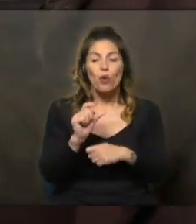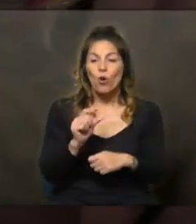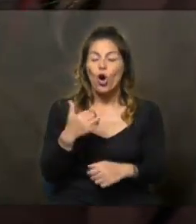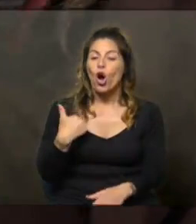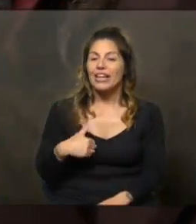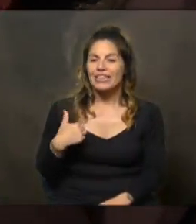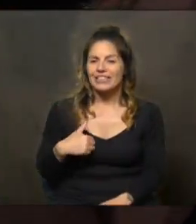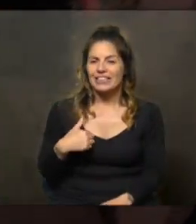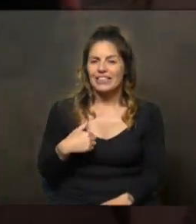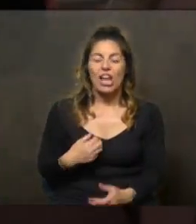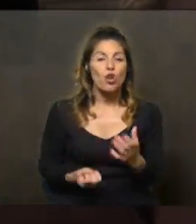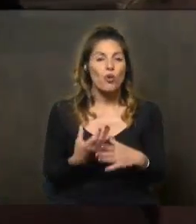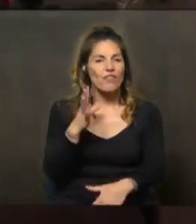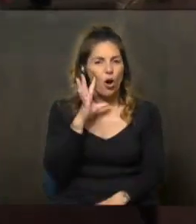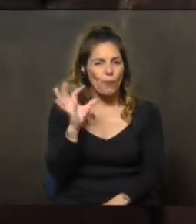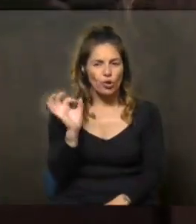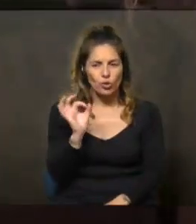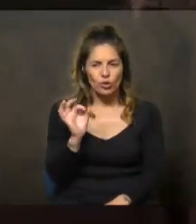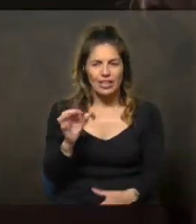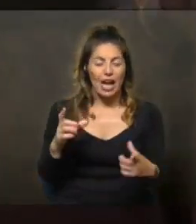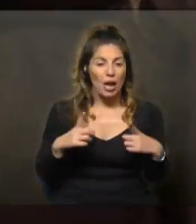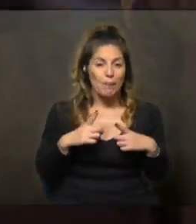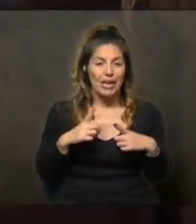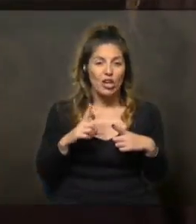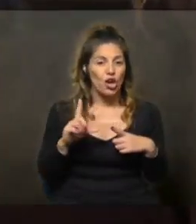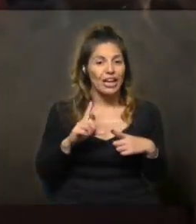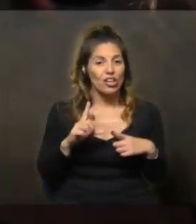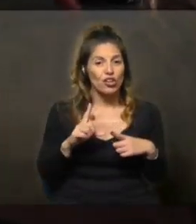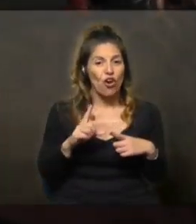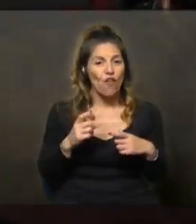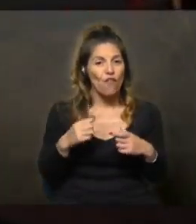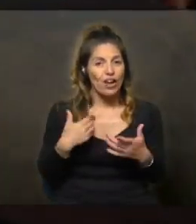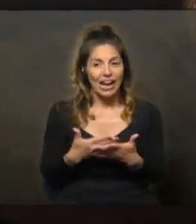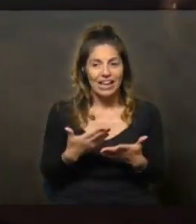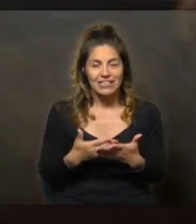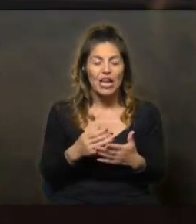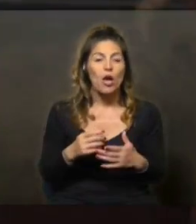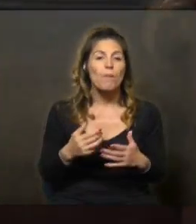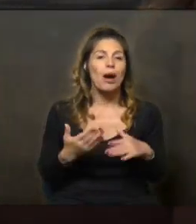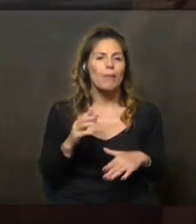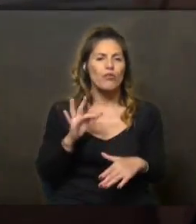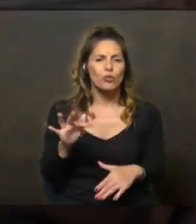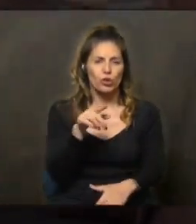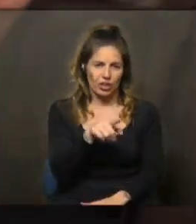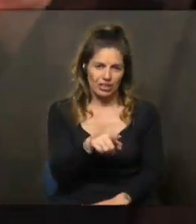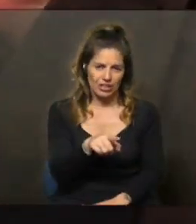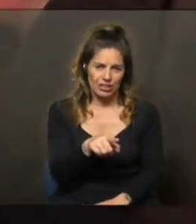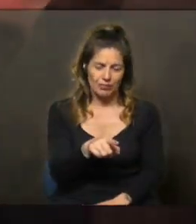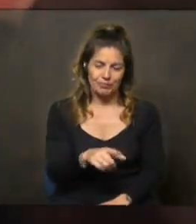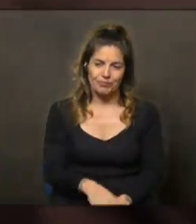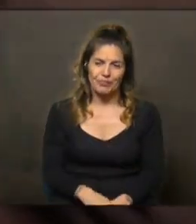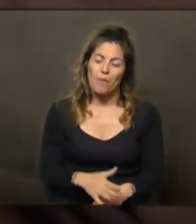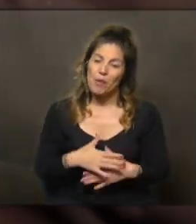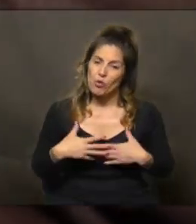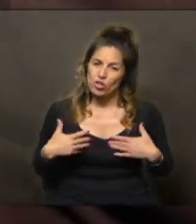Argentina una nueva oportunidad espero que no nos defraude y bueno más que nada por el futuro de ella que me em un poco evidentemente sabes